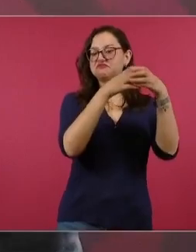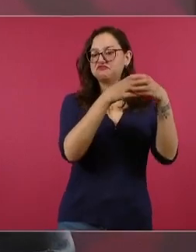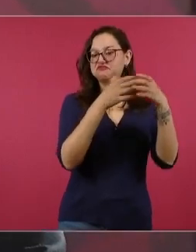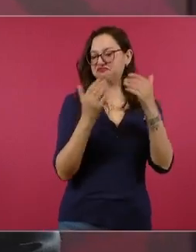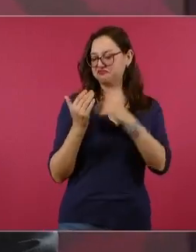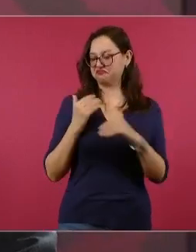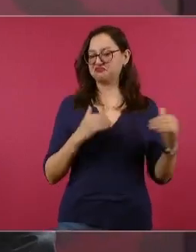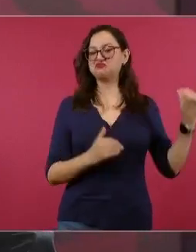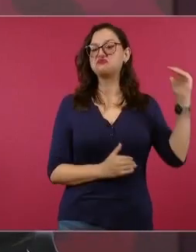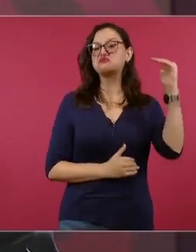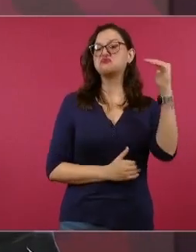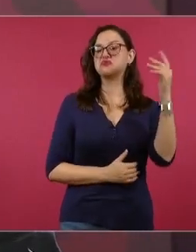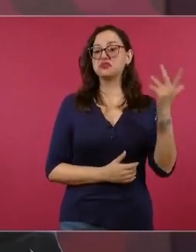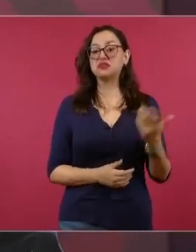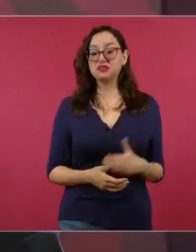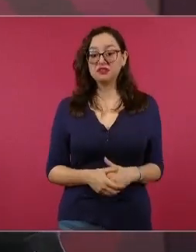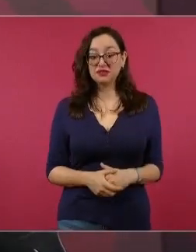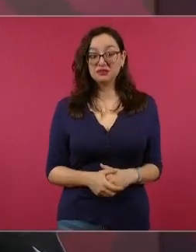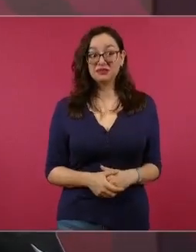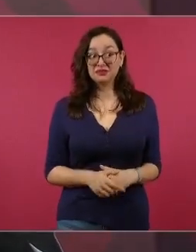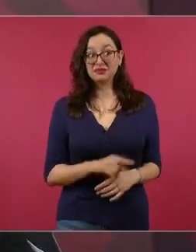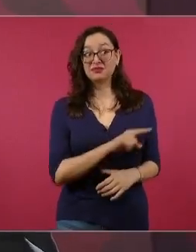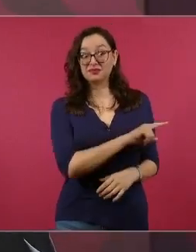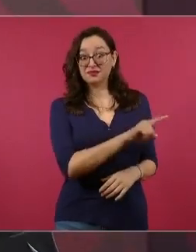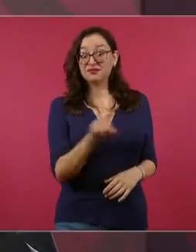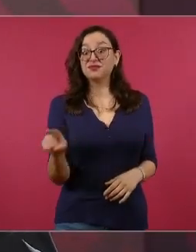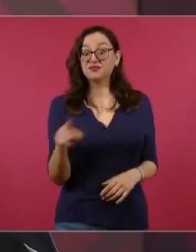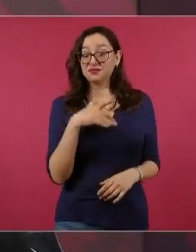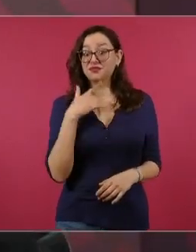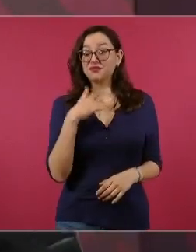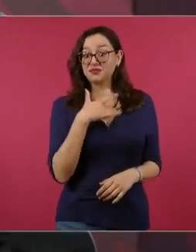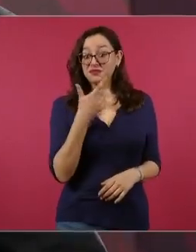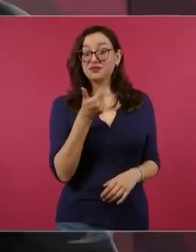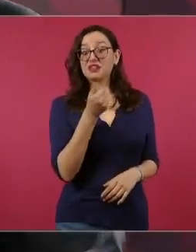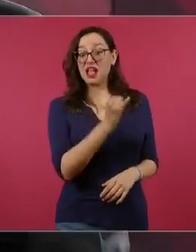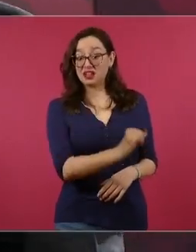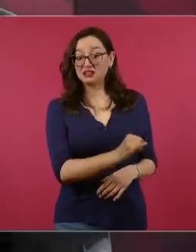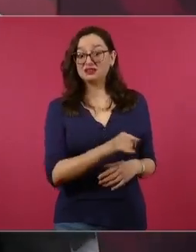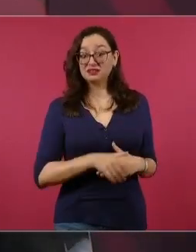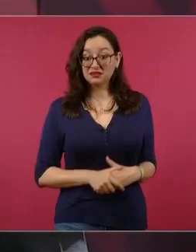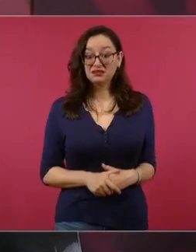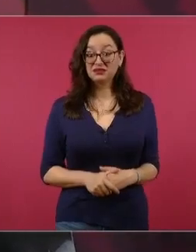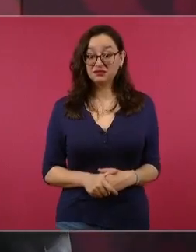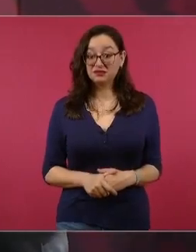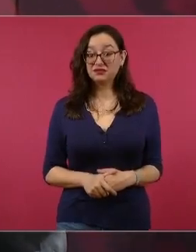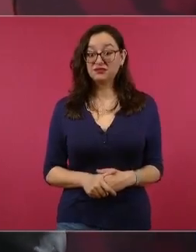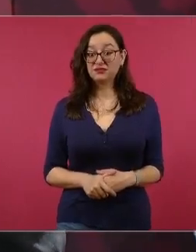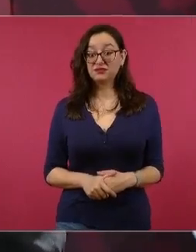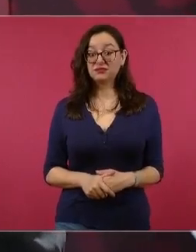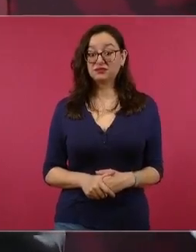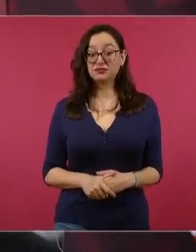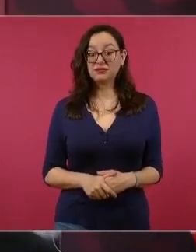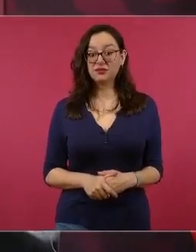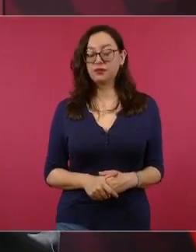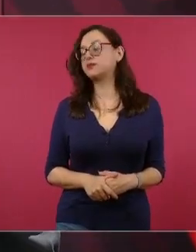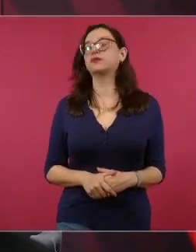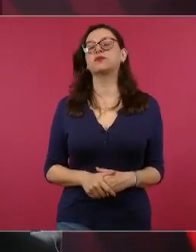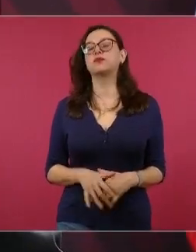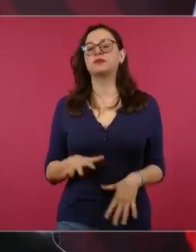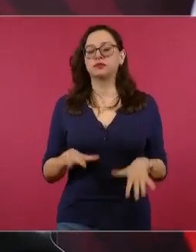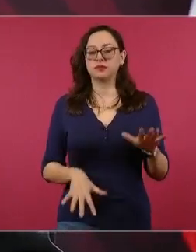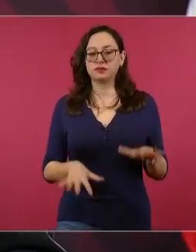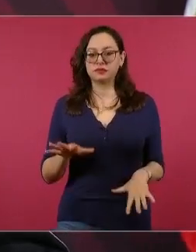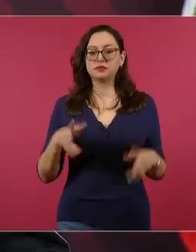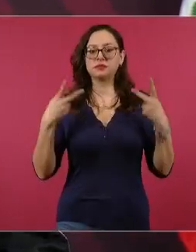Y hay casos en donde se trata de gente con